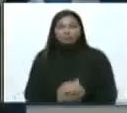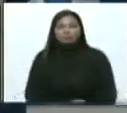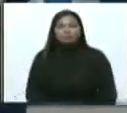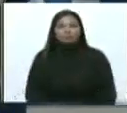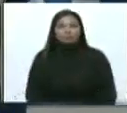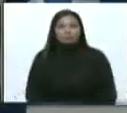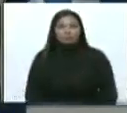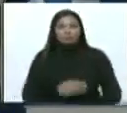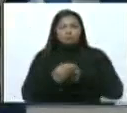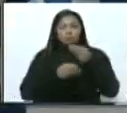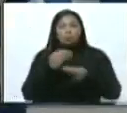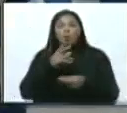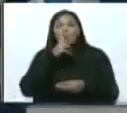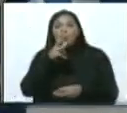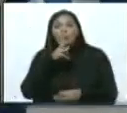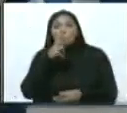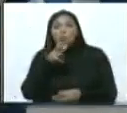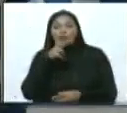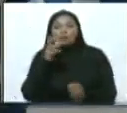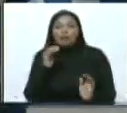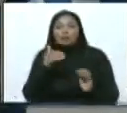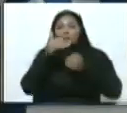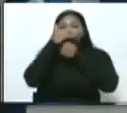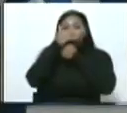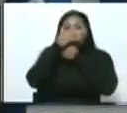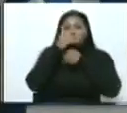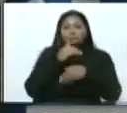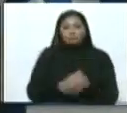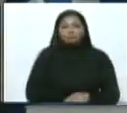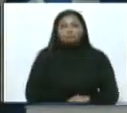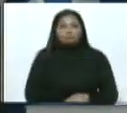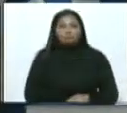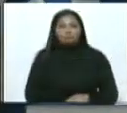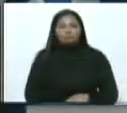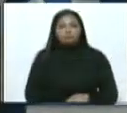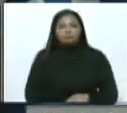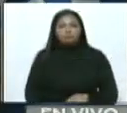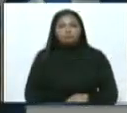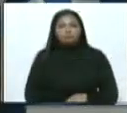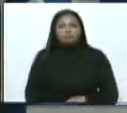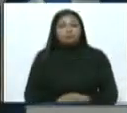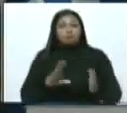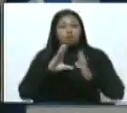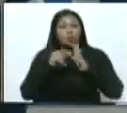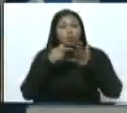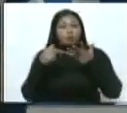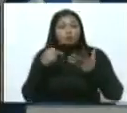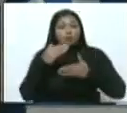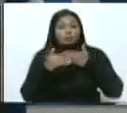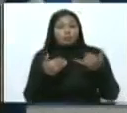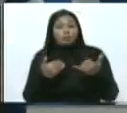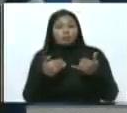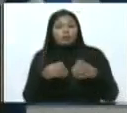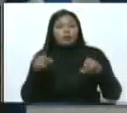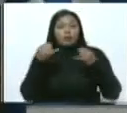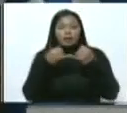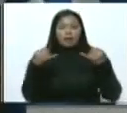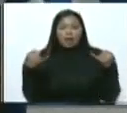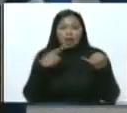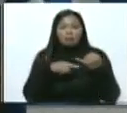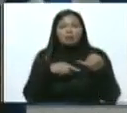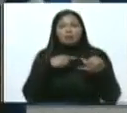como vulgares traficantes, los que roban material estratégico, cables,